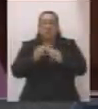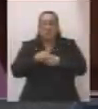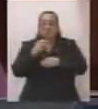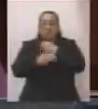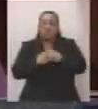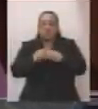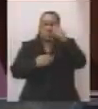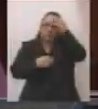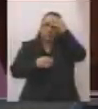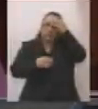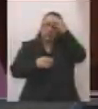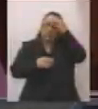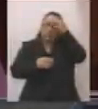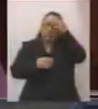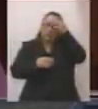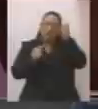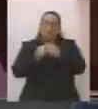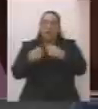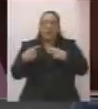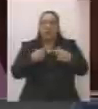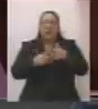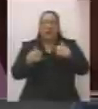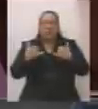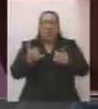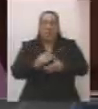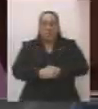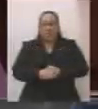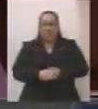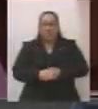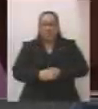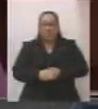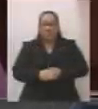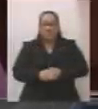un mundo globalizado y competitivo como el que tenemos hoy en día.